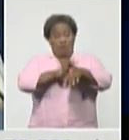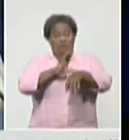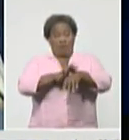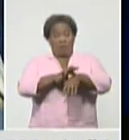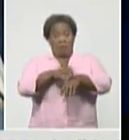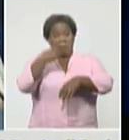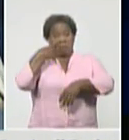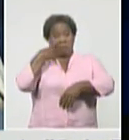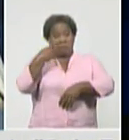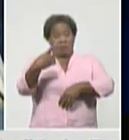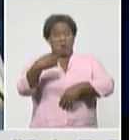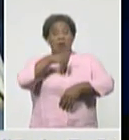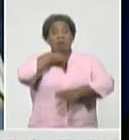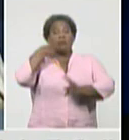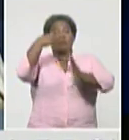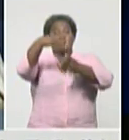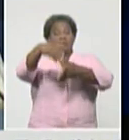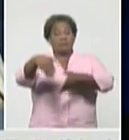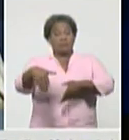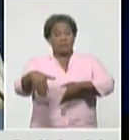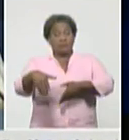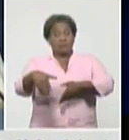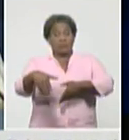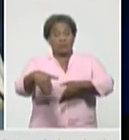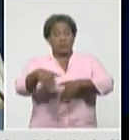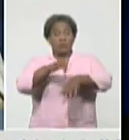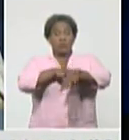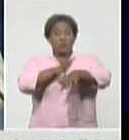número de fallecidos por esta enfermedad.